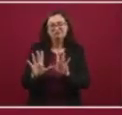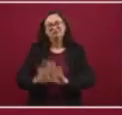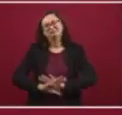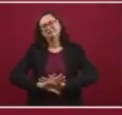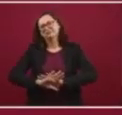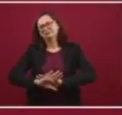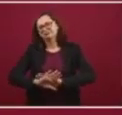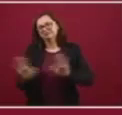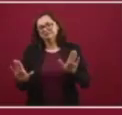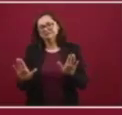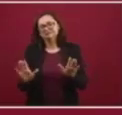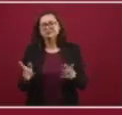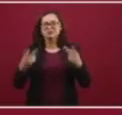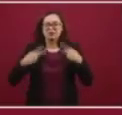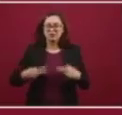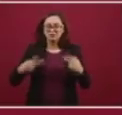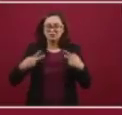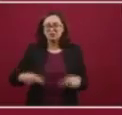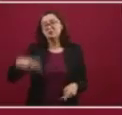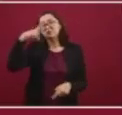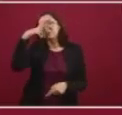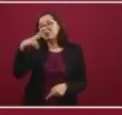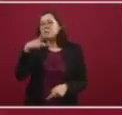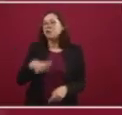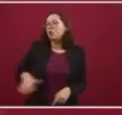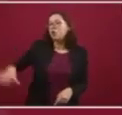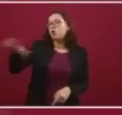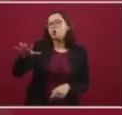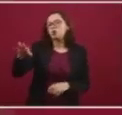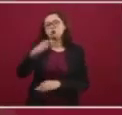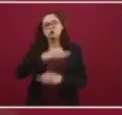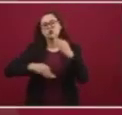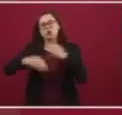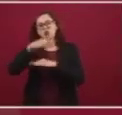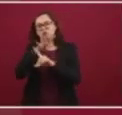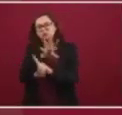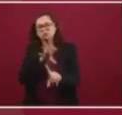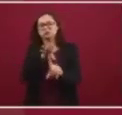posibilidad de ser felices sin